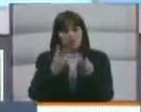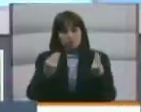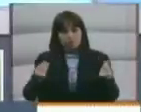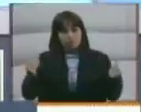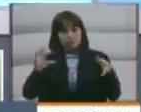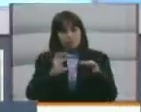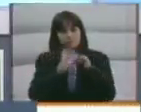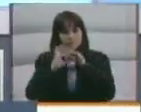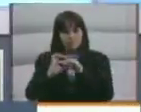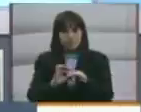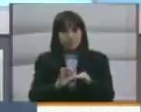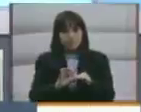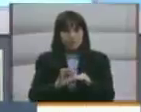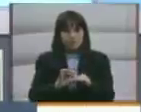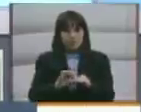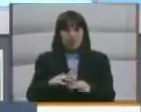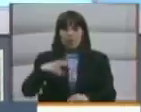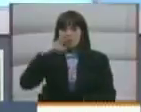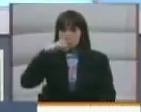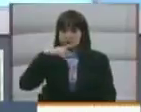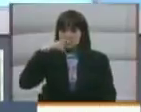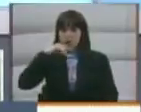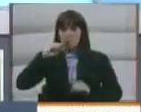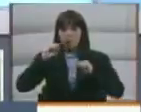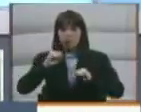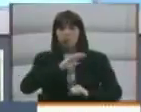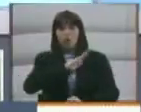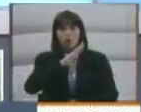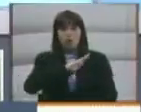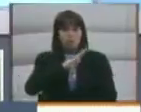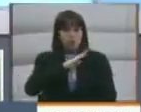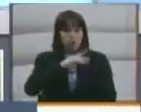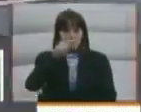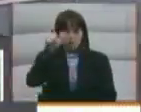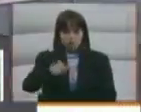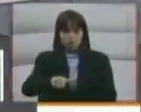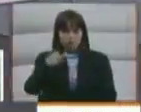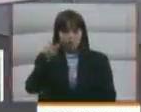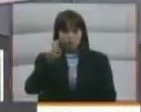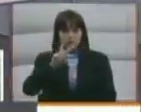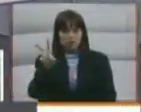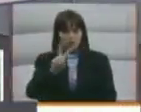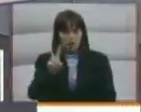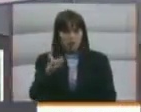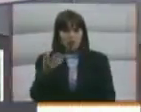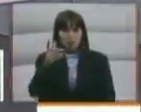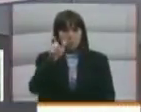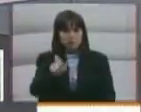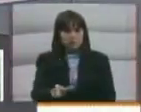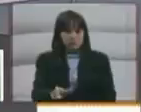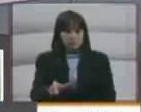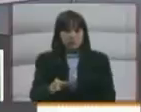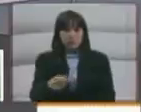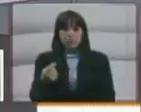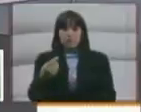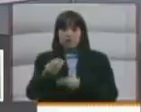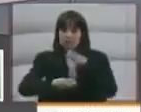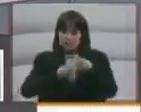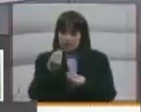Con un lenguaje propio de lo venezolano, avanzaron críticas y